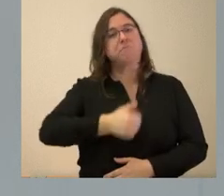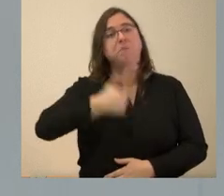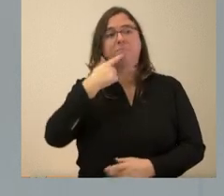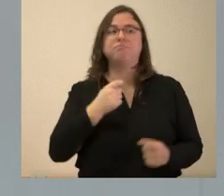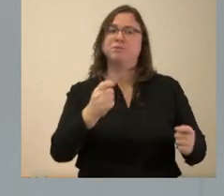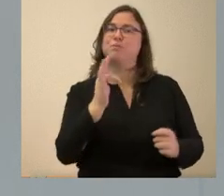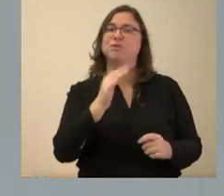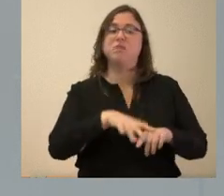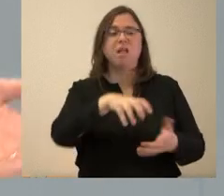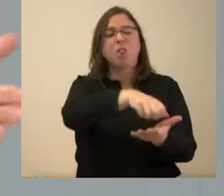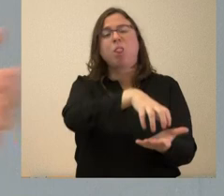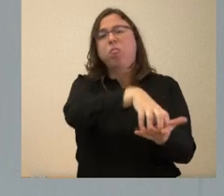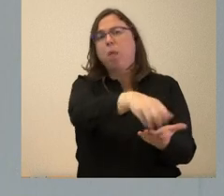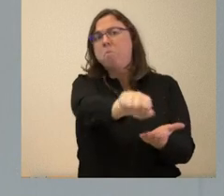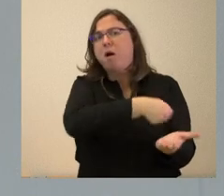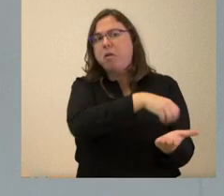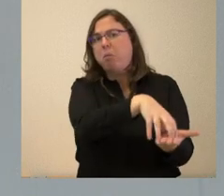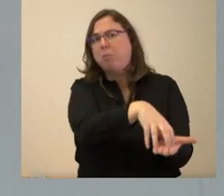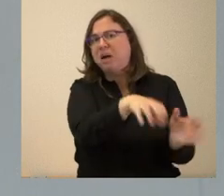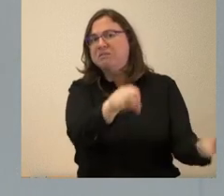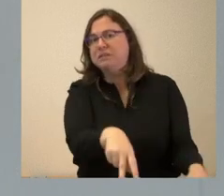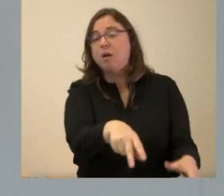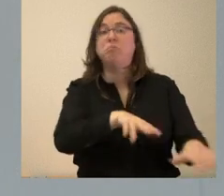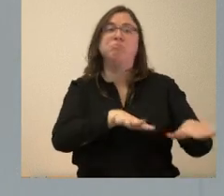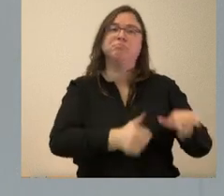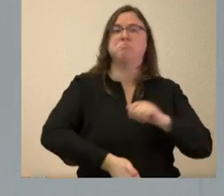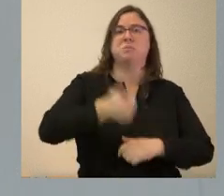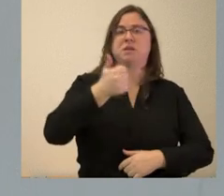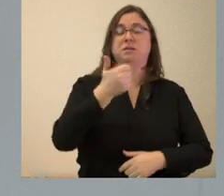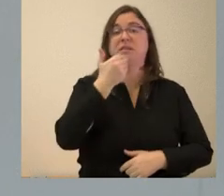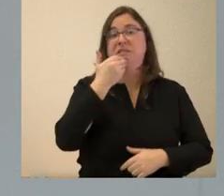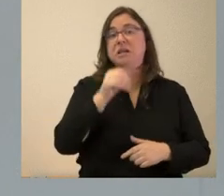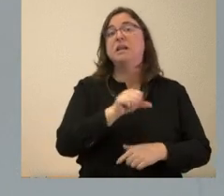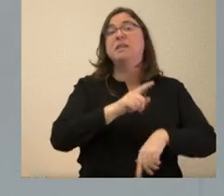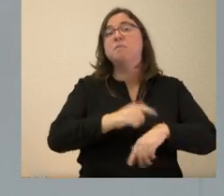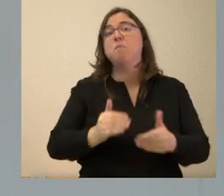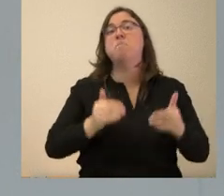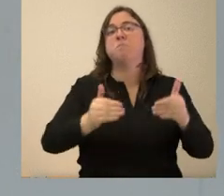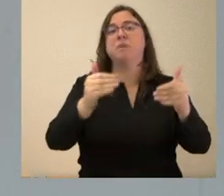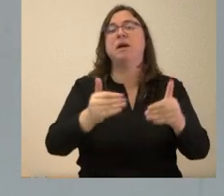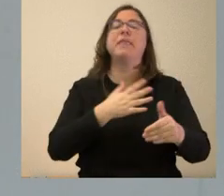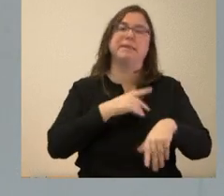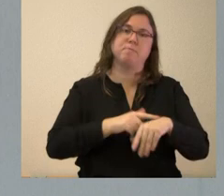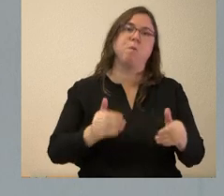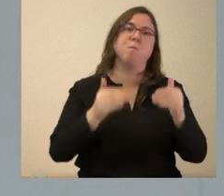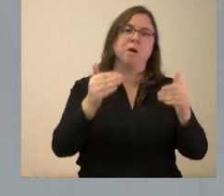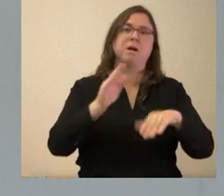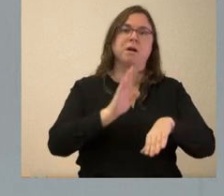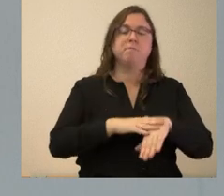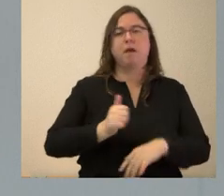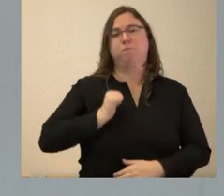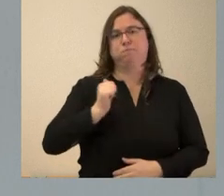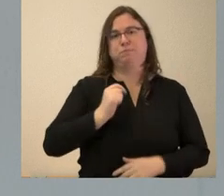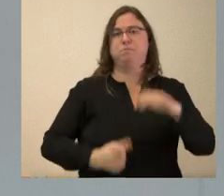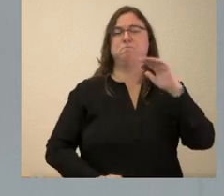a Estos espacios pues lógicamente si hay alguna semana más el plazo pues es plazo lógicamente habrá que ampliarlo para que se puedan beneficiar